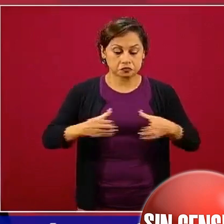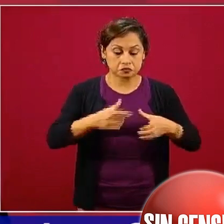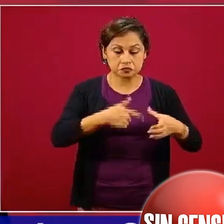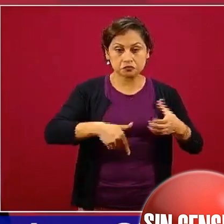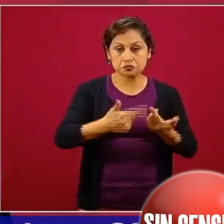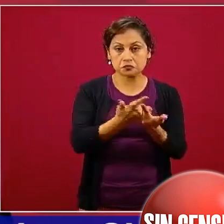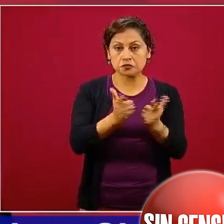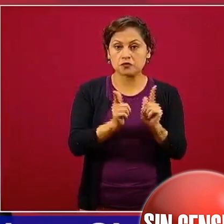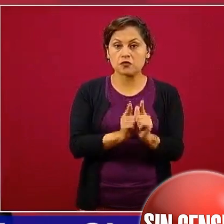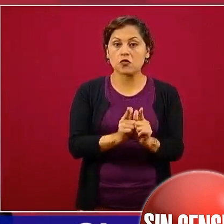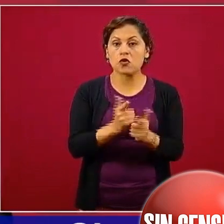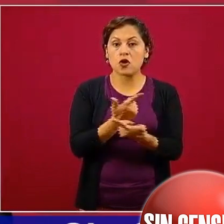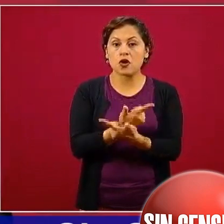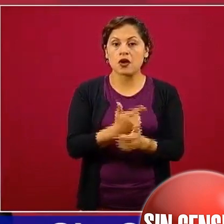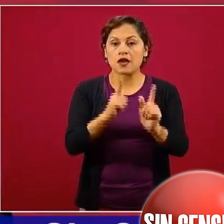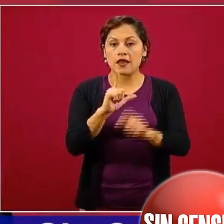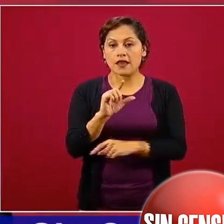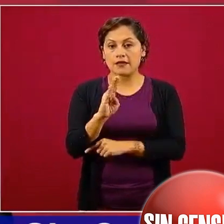luchó